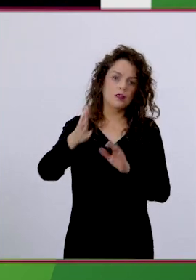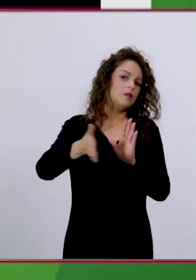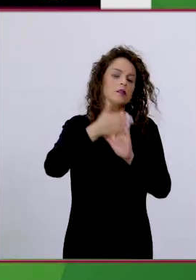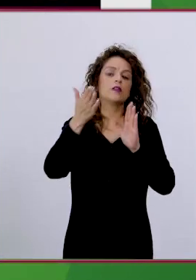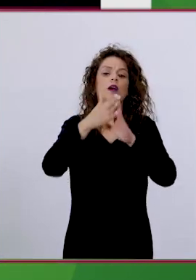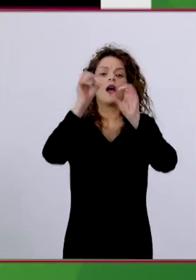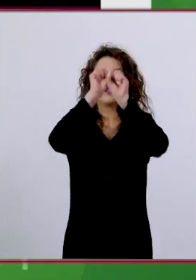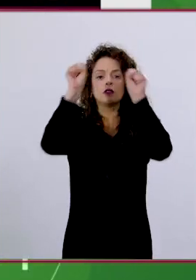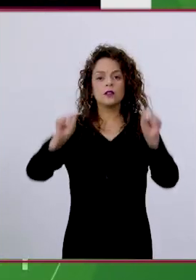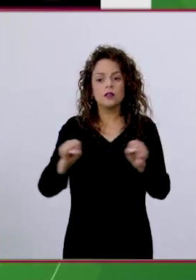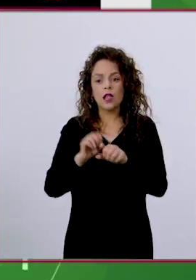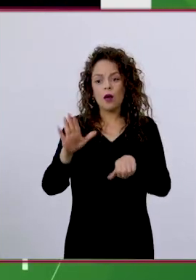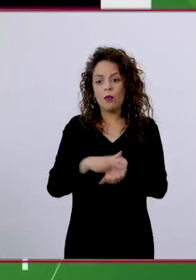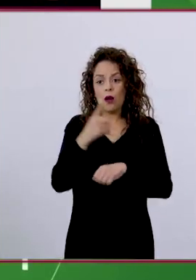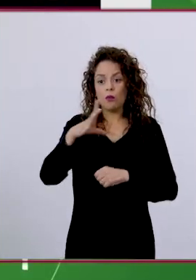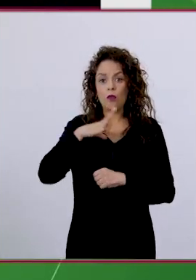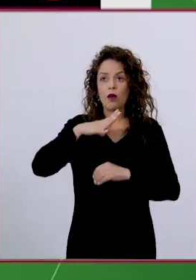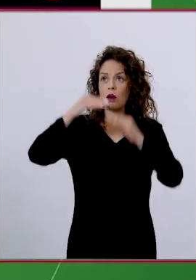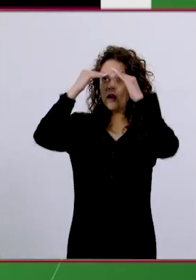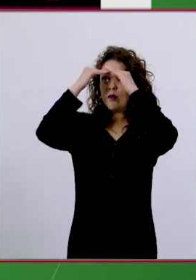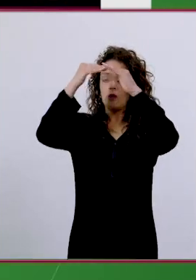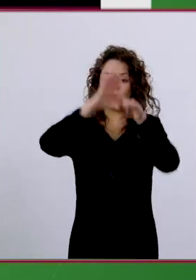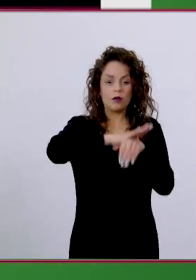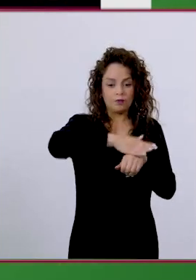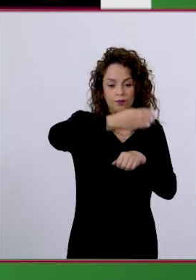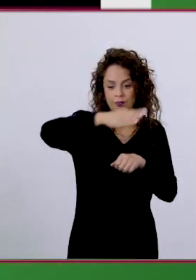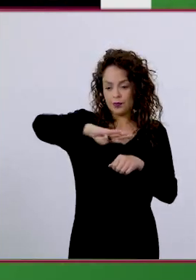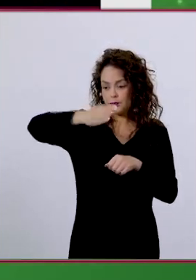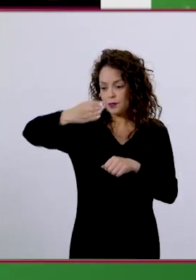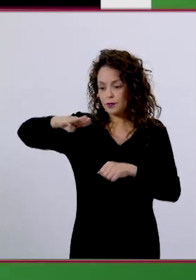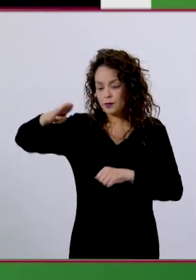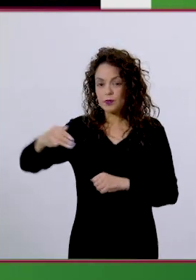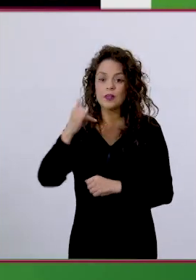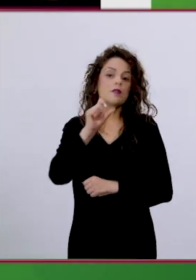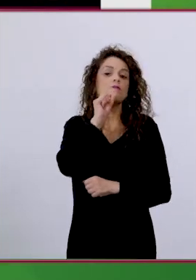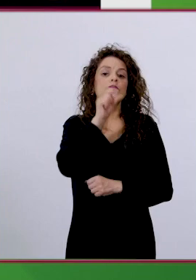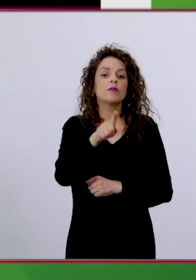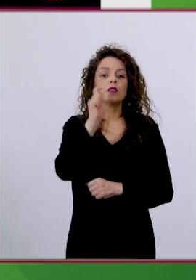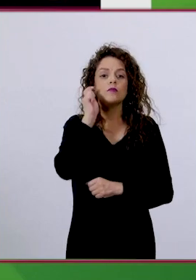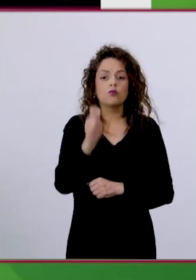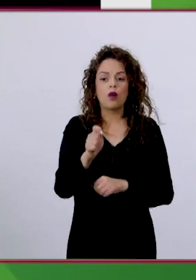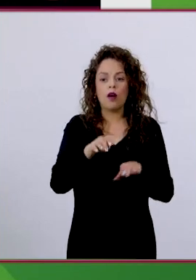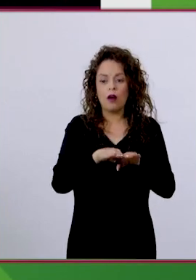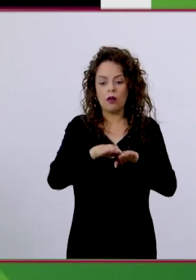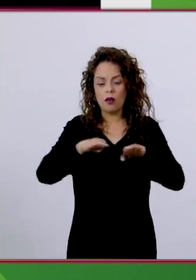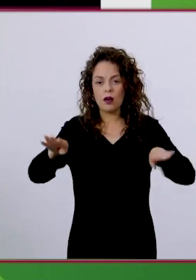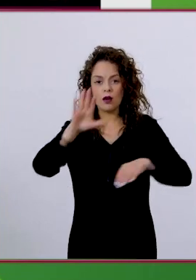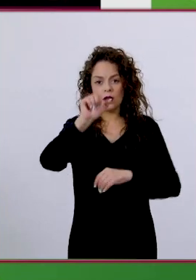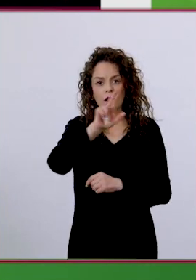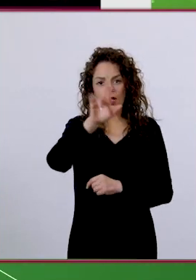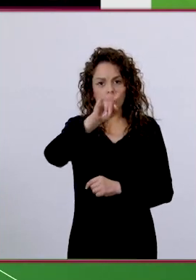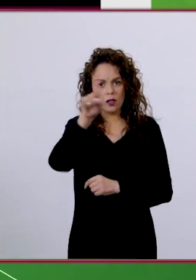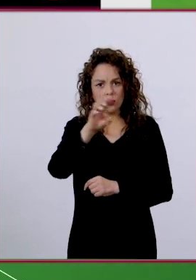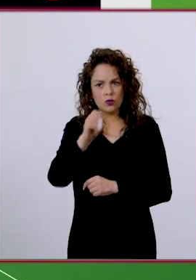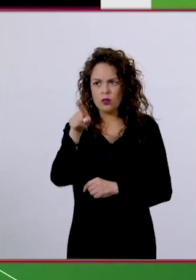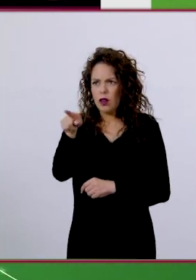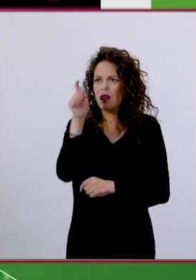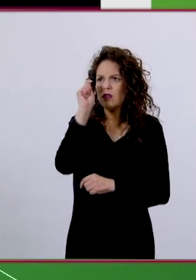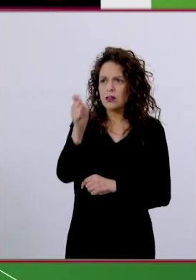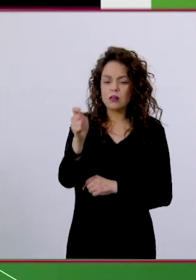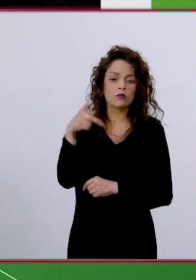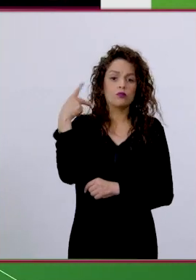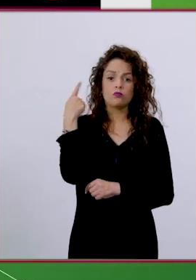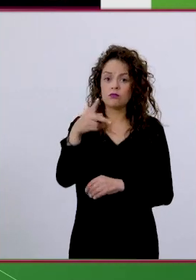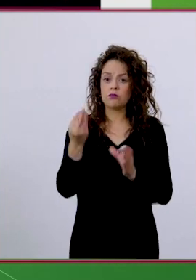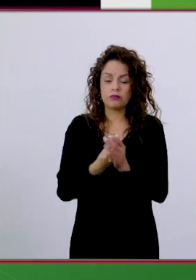la cubierta conserva la teja y además conserva el tendido de carrizo. Este carrizo es propio